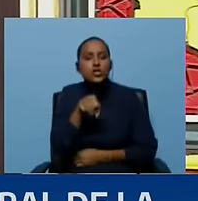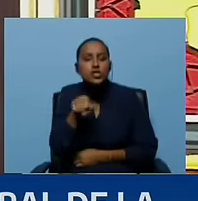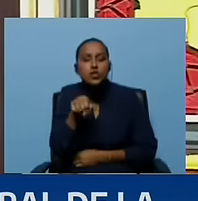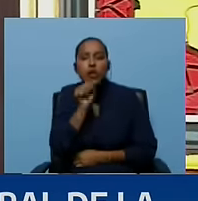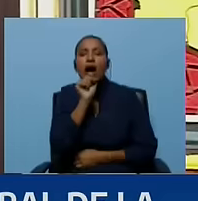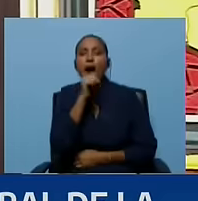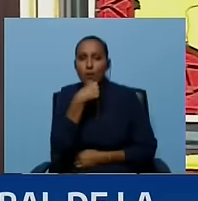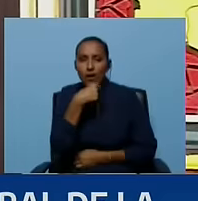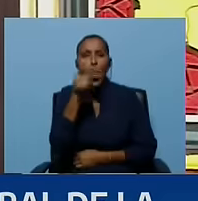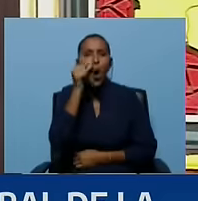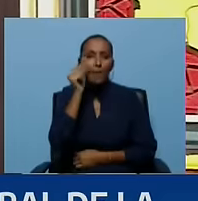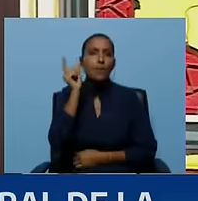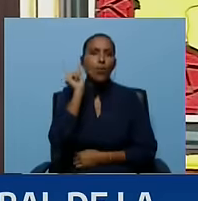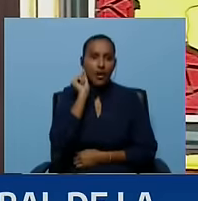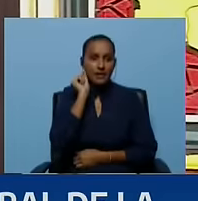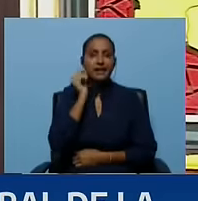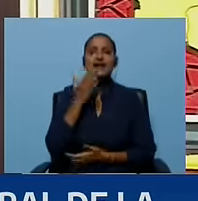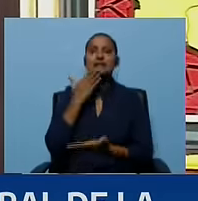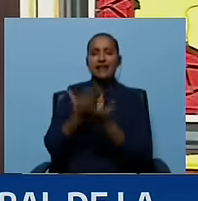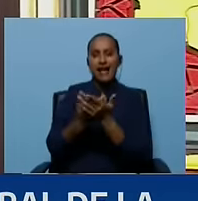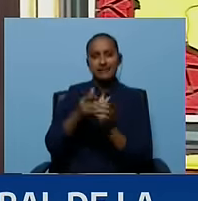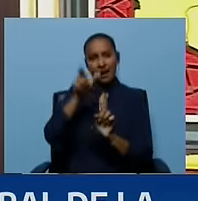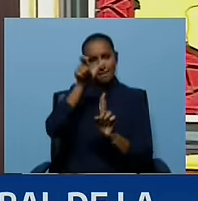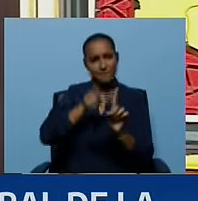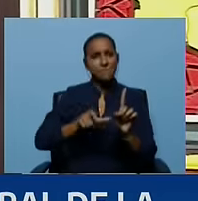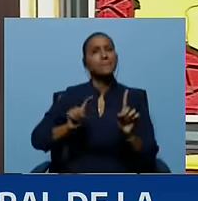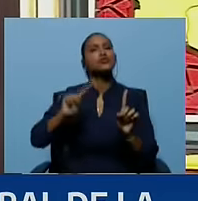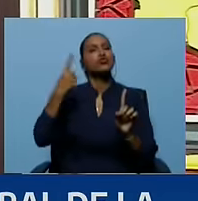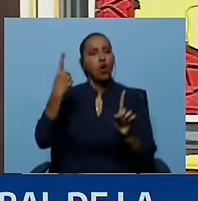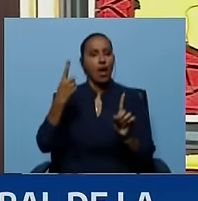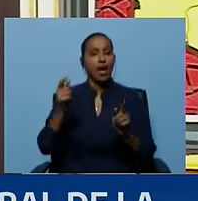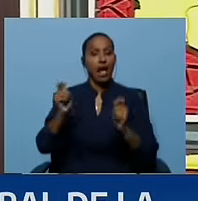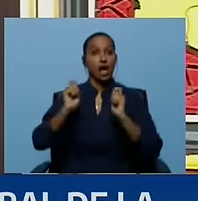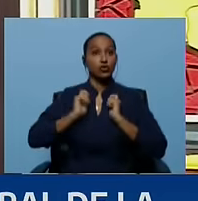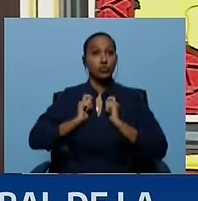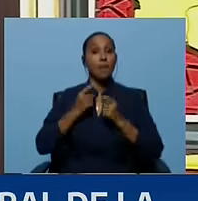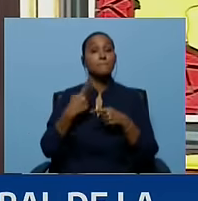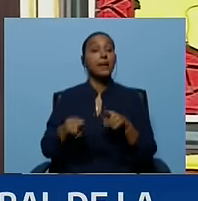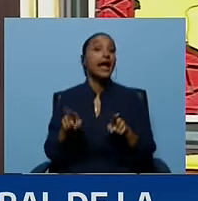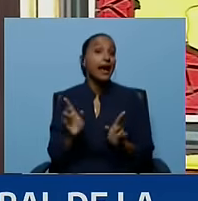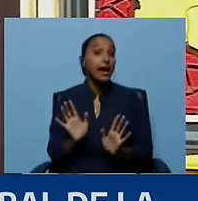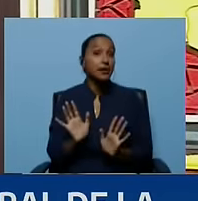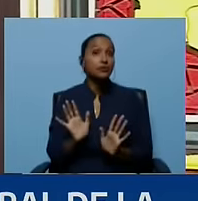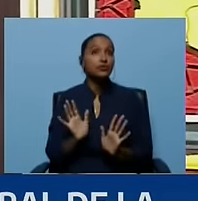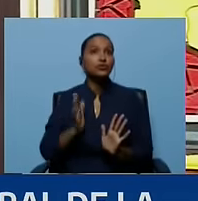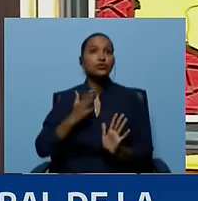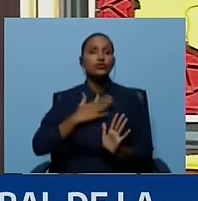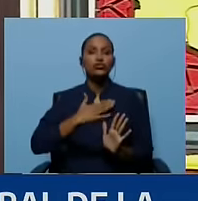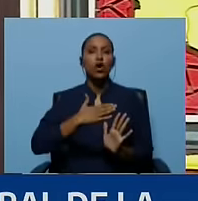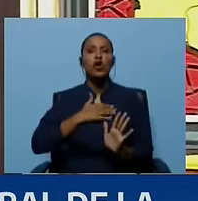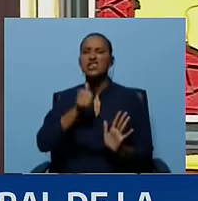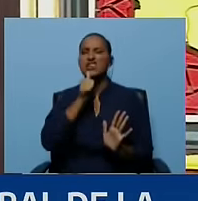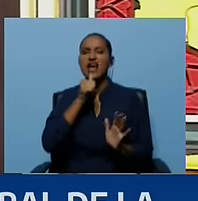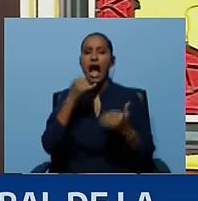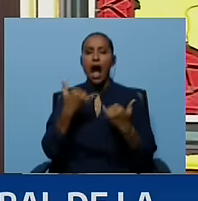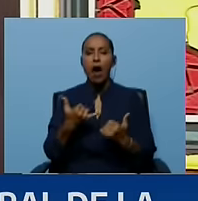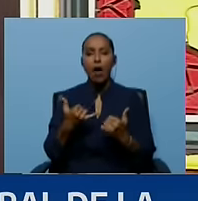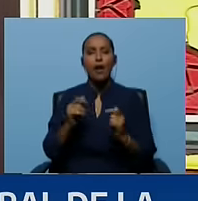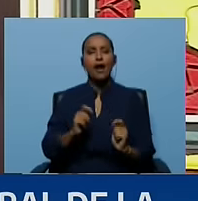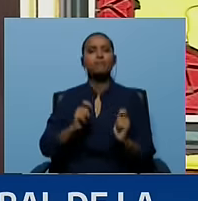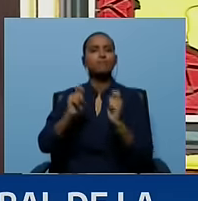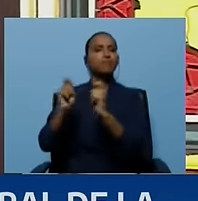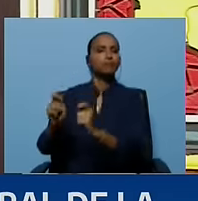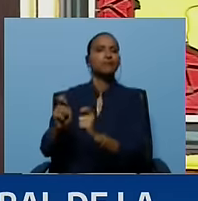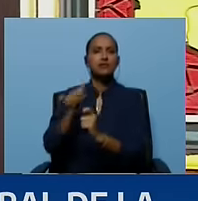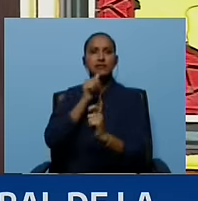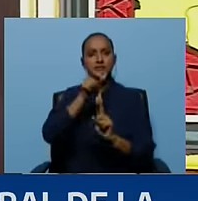Le agradezco a Mortadela, que asumió ahí las primeras de cambio. Pero ahí la compañera licenciada